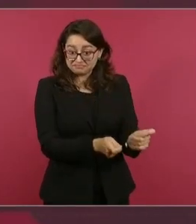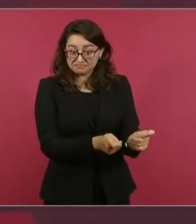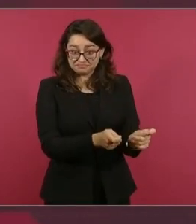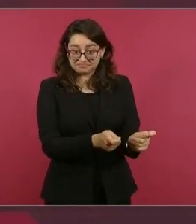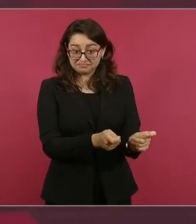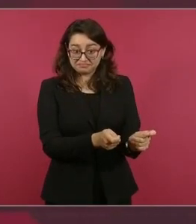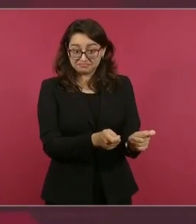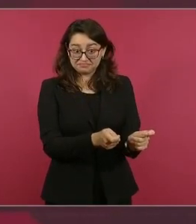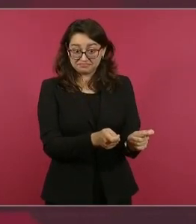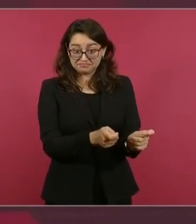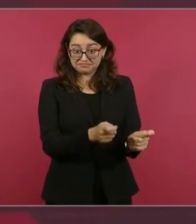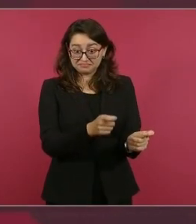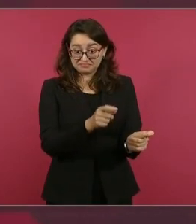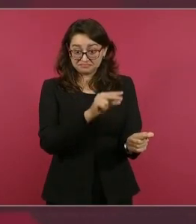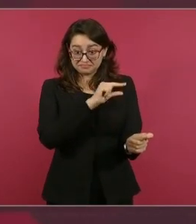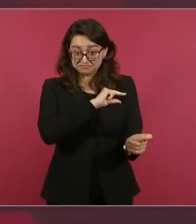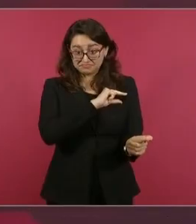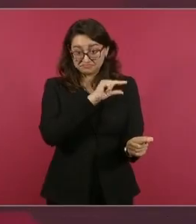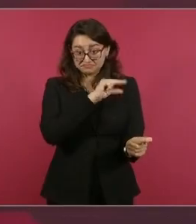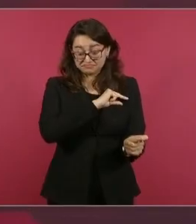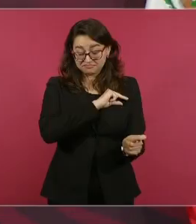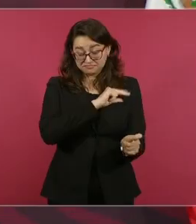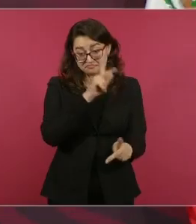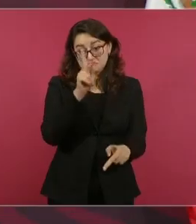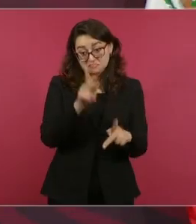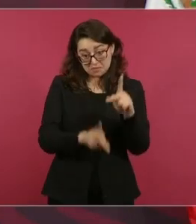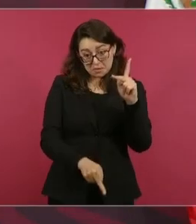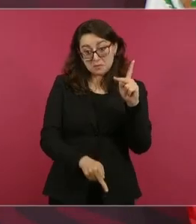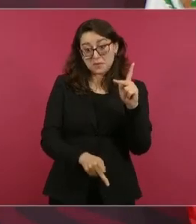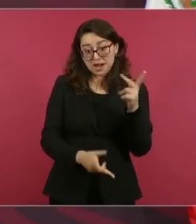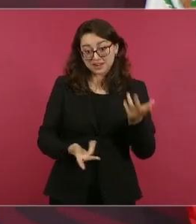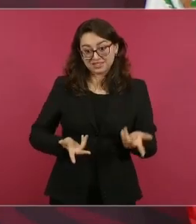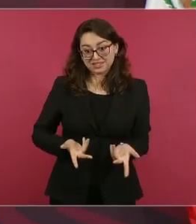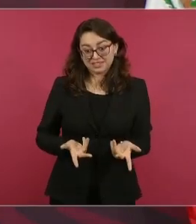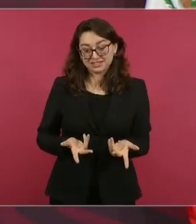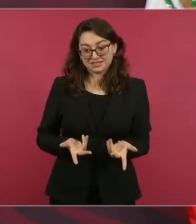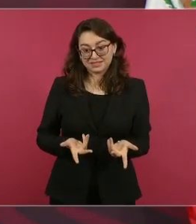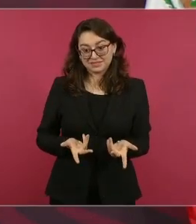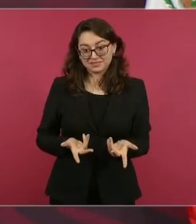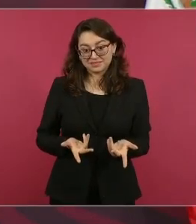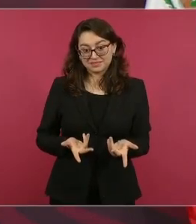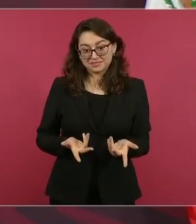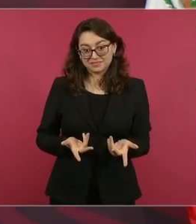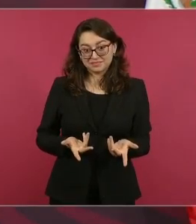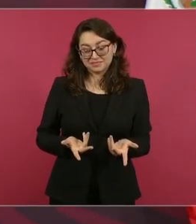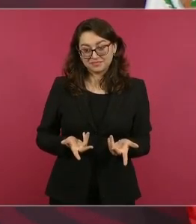es del todo público, sigue siendo público, pero está concesionado.